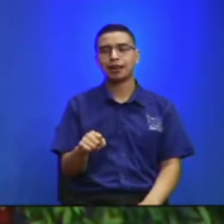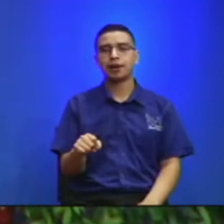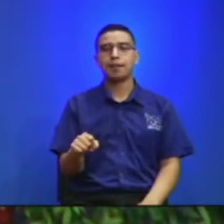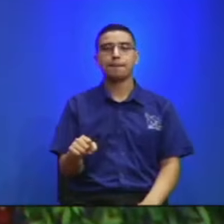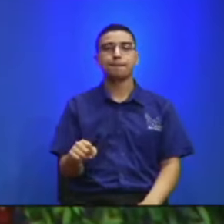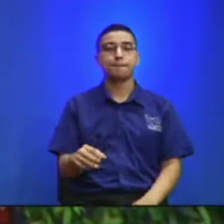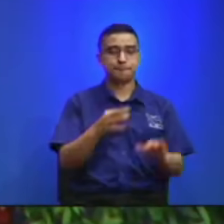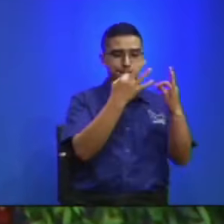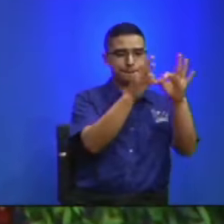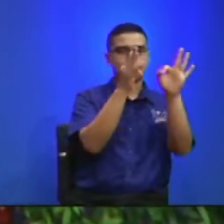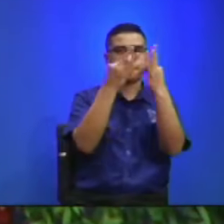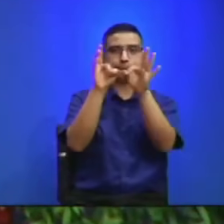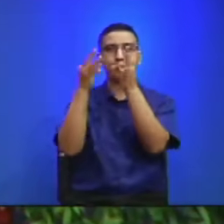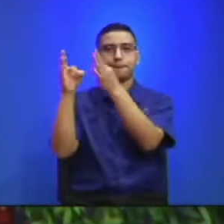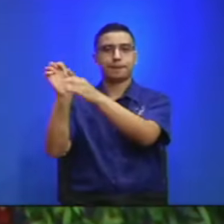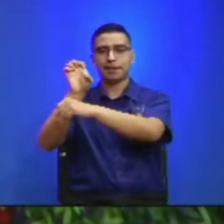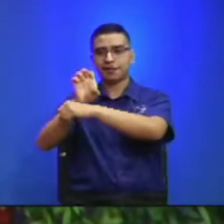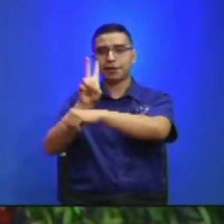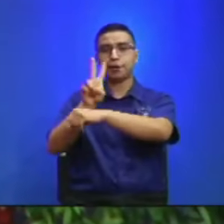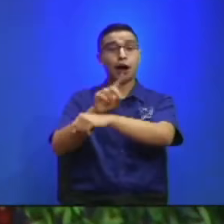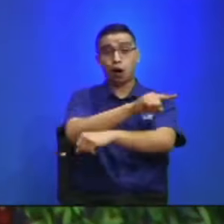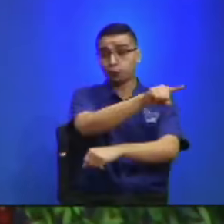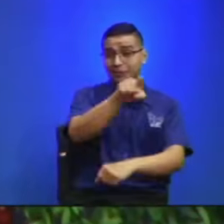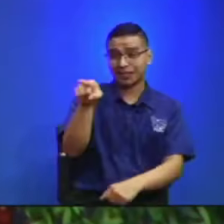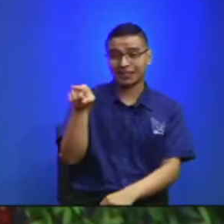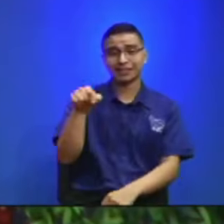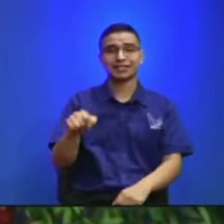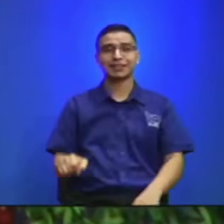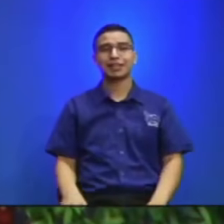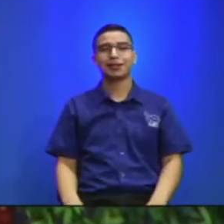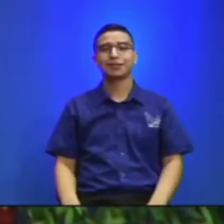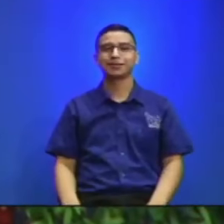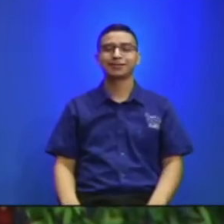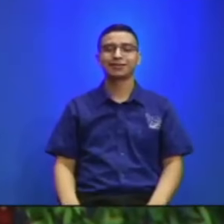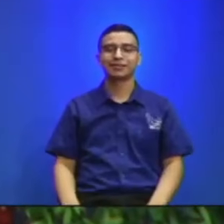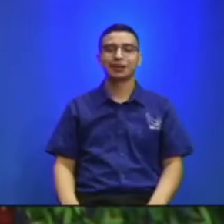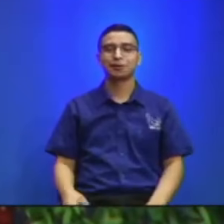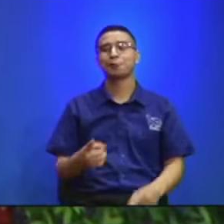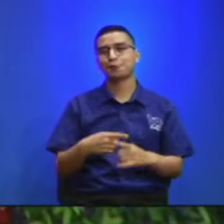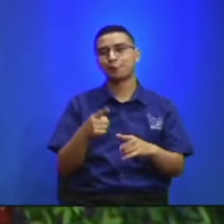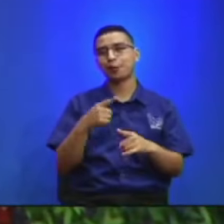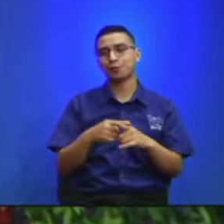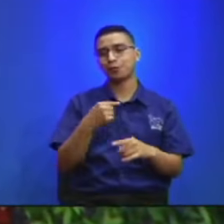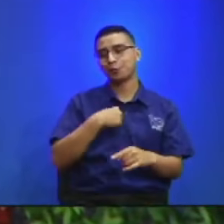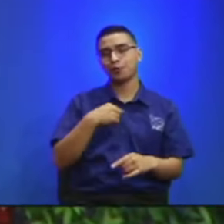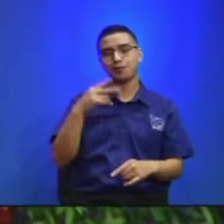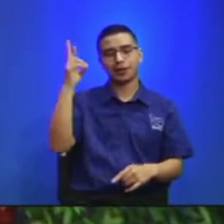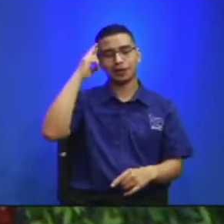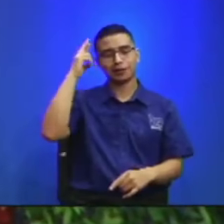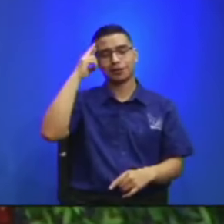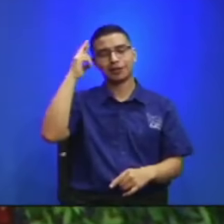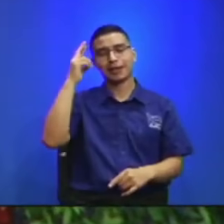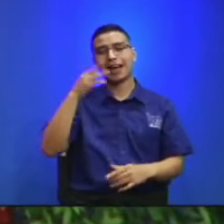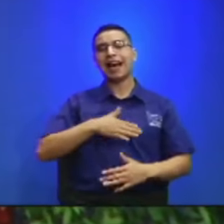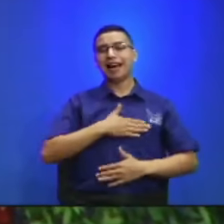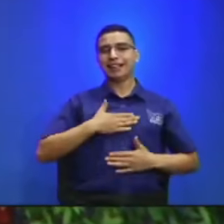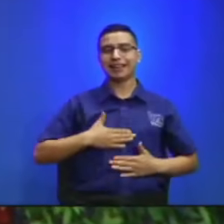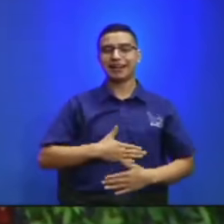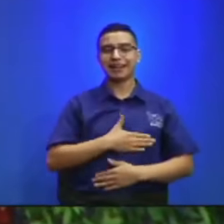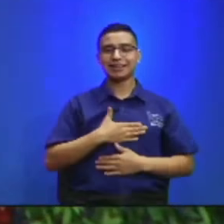pero cuando provee la delicia dije